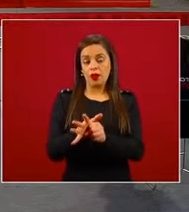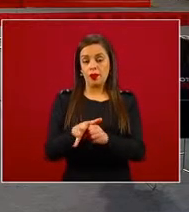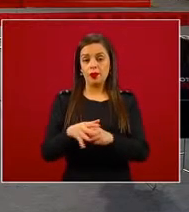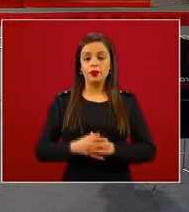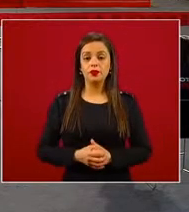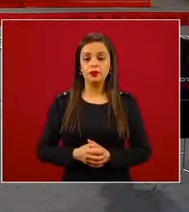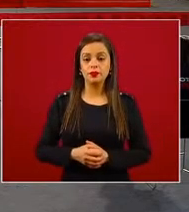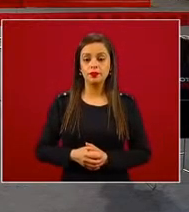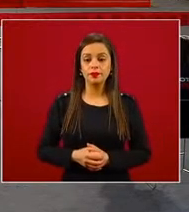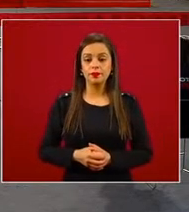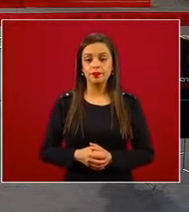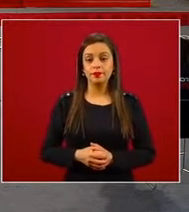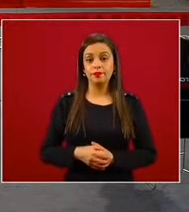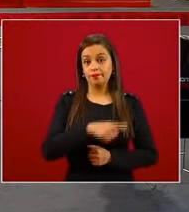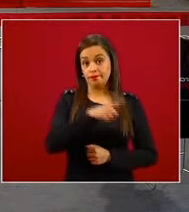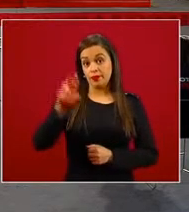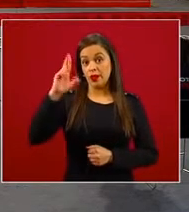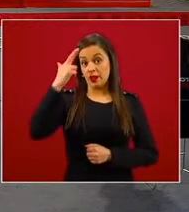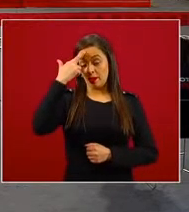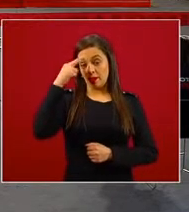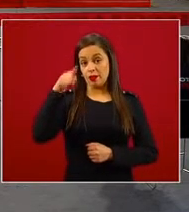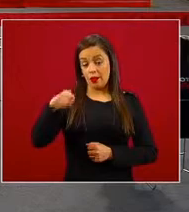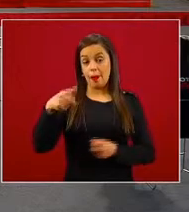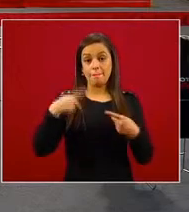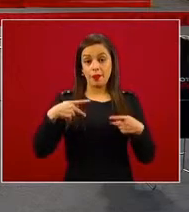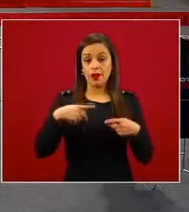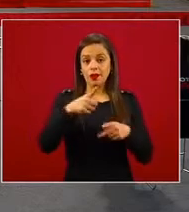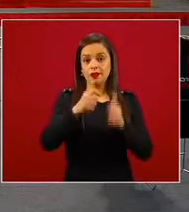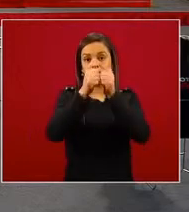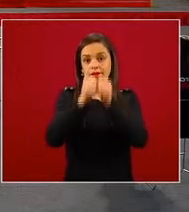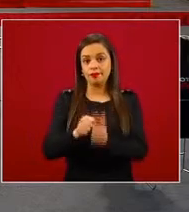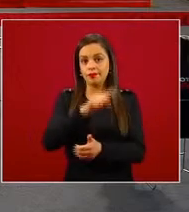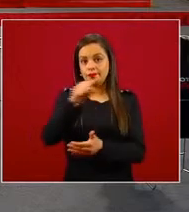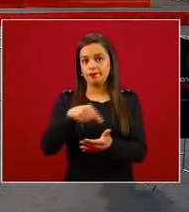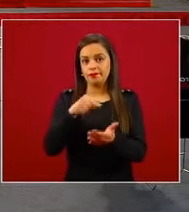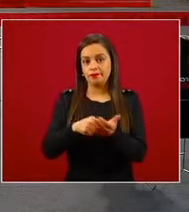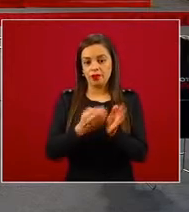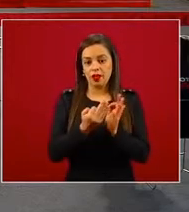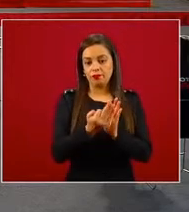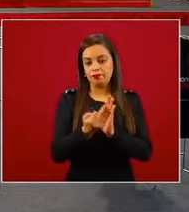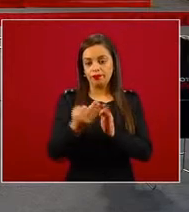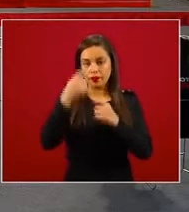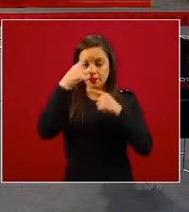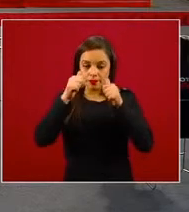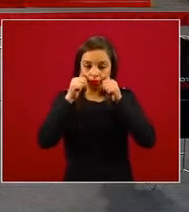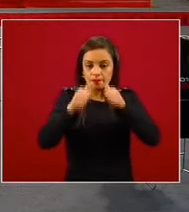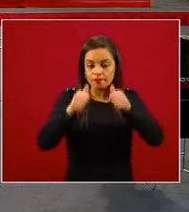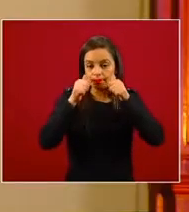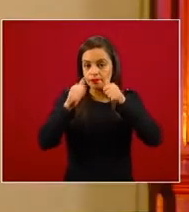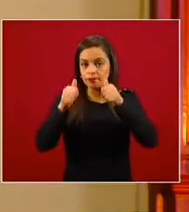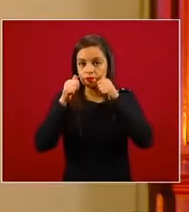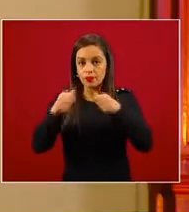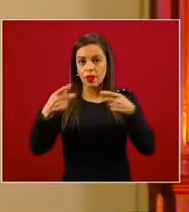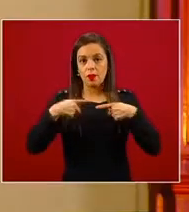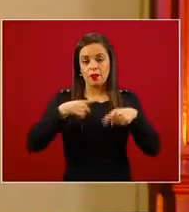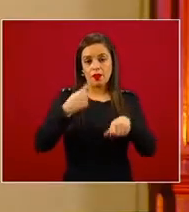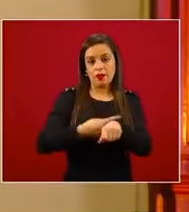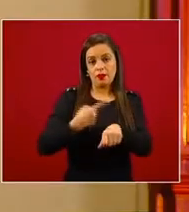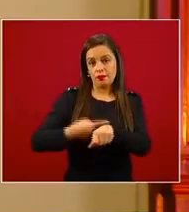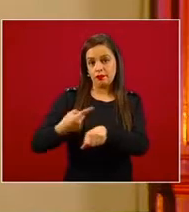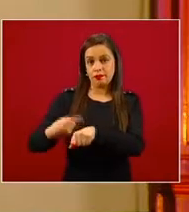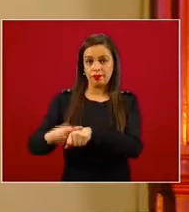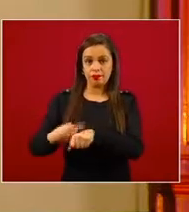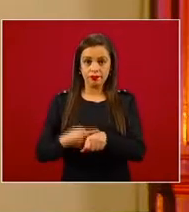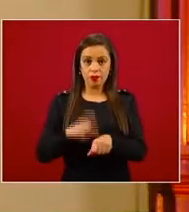been affected personal de by salud, this pues bueno, es el pandemic. que está precisamente en la primera línea Medical de staff atención are a our las personas frontline que en su